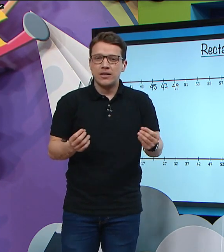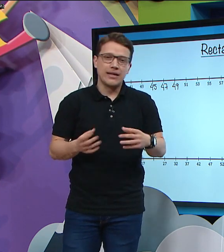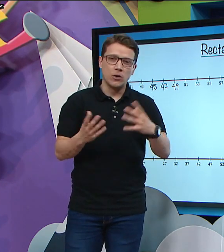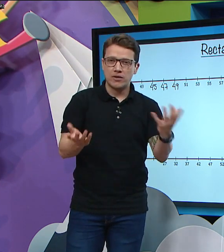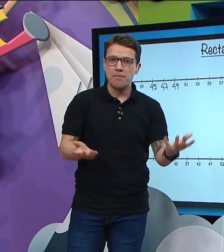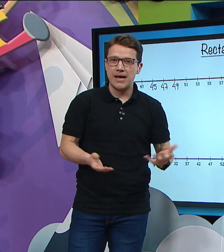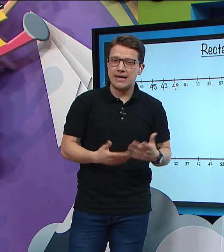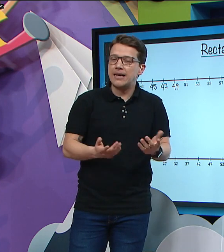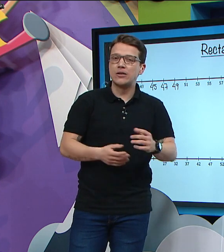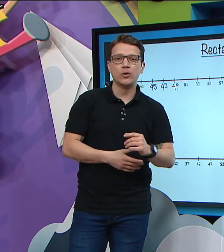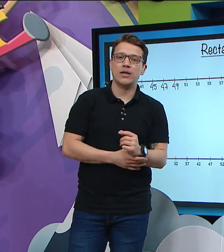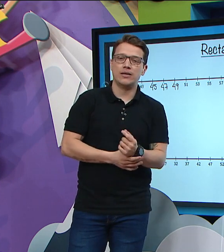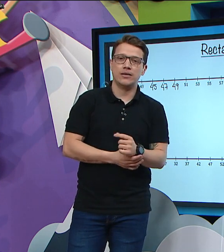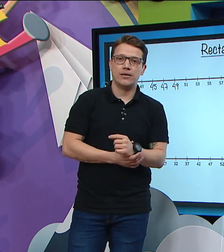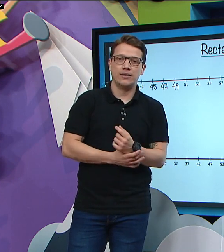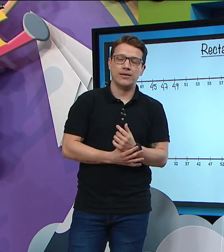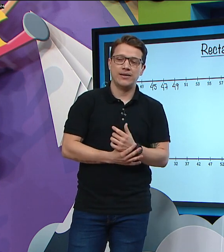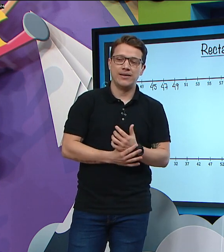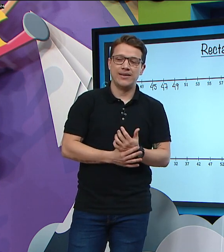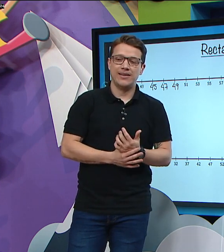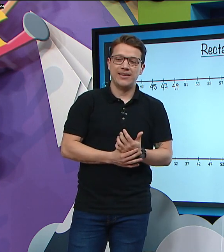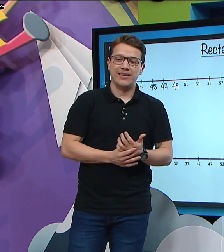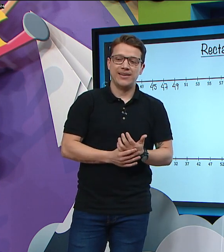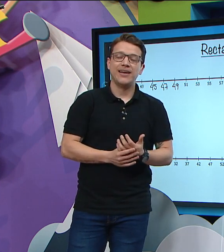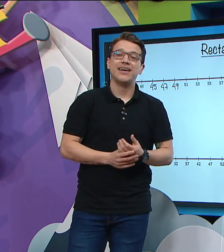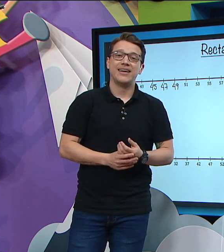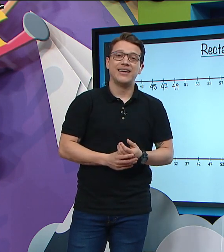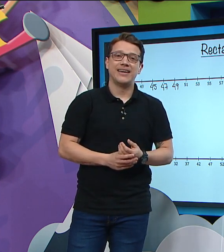áreas te gustan más en la lectura?